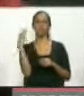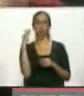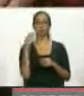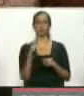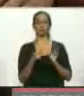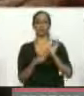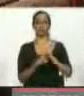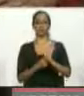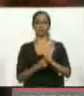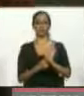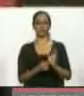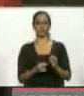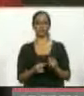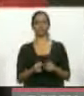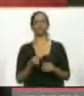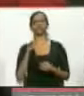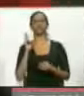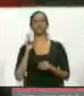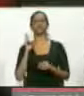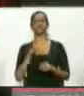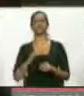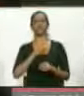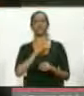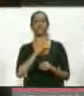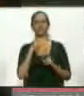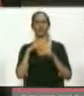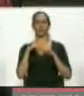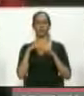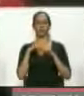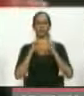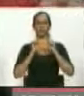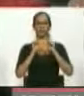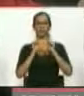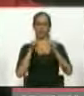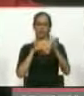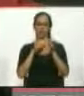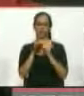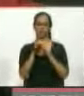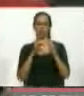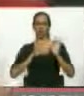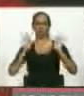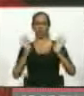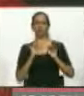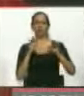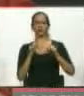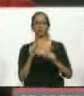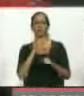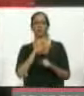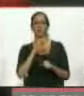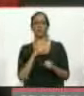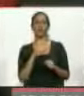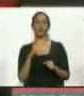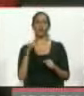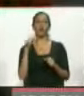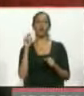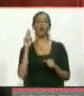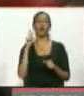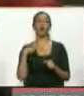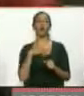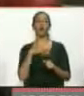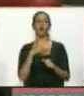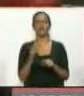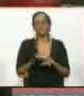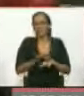que bueno que utilizaron los 'falsos positivos' para seguir avanzando como un mecanismo de control social alvaro uribe velez está en su peor